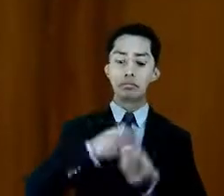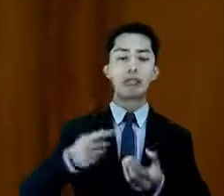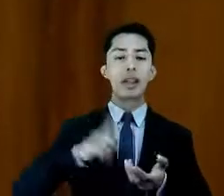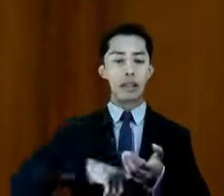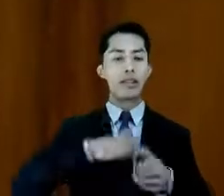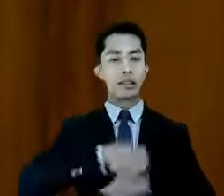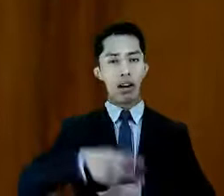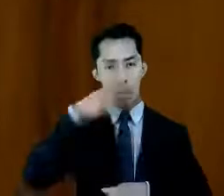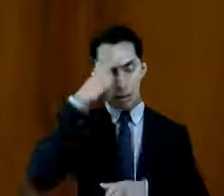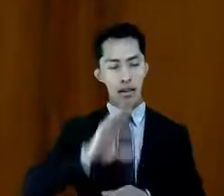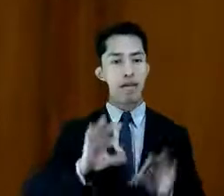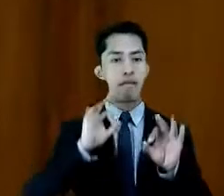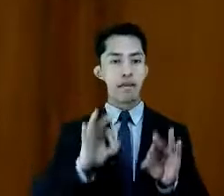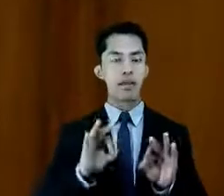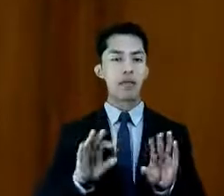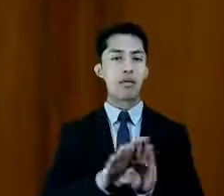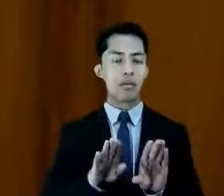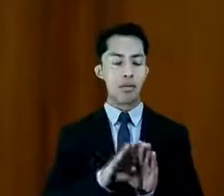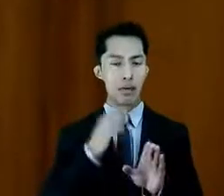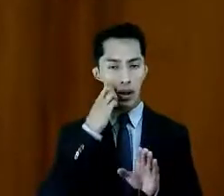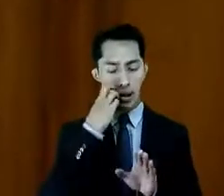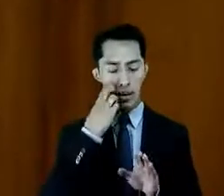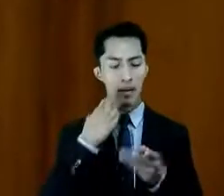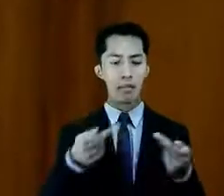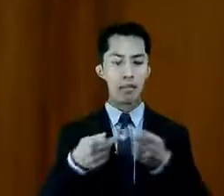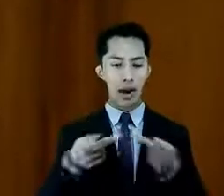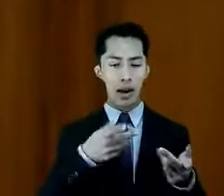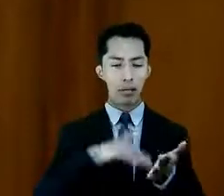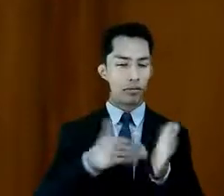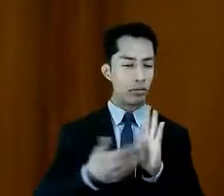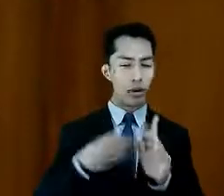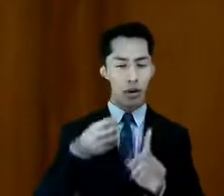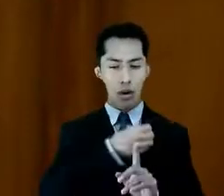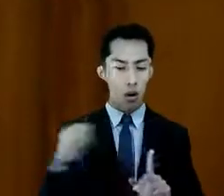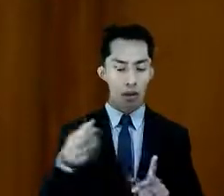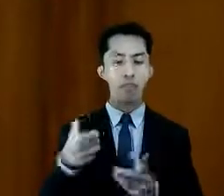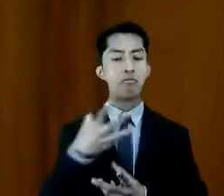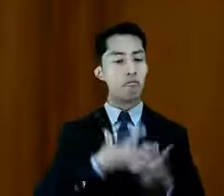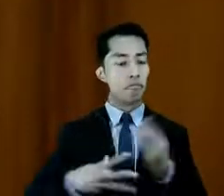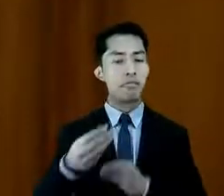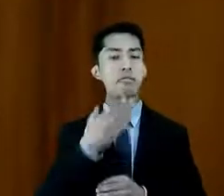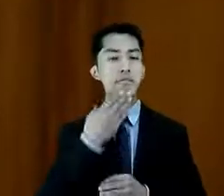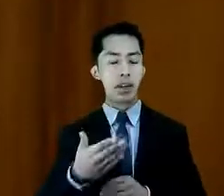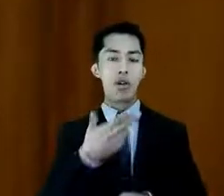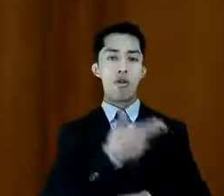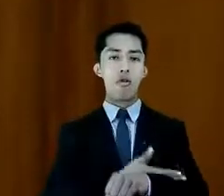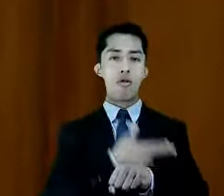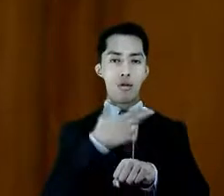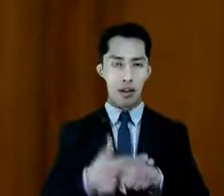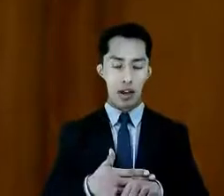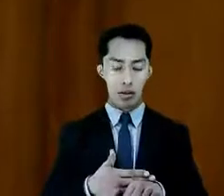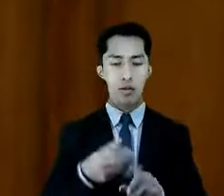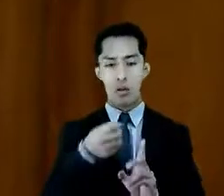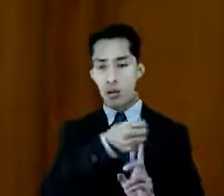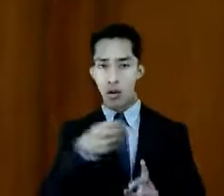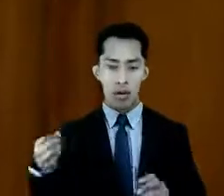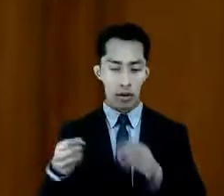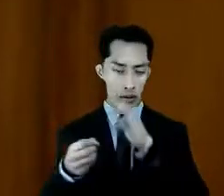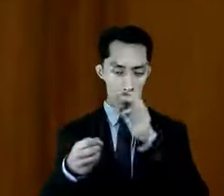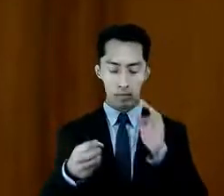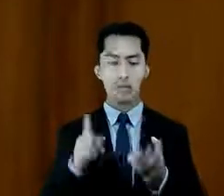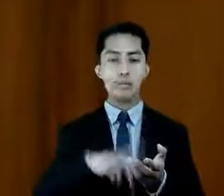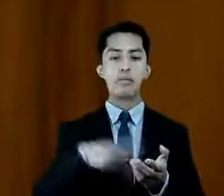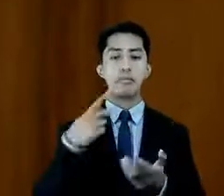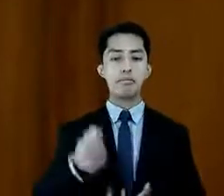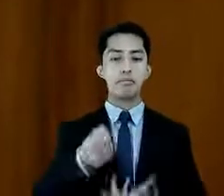entidad, bajo las premisas de la planeación estratégica, el manejo eficiente, honesto y ordenado de los recursos,